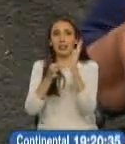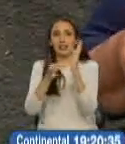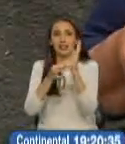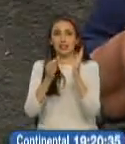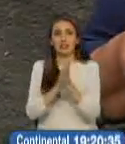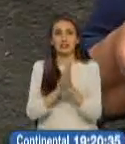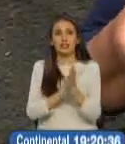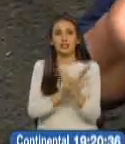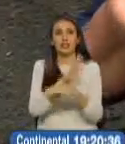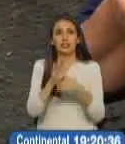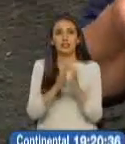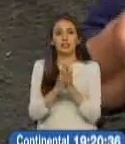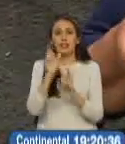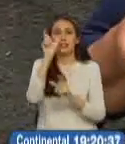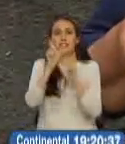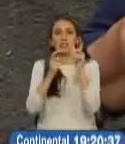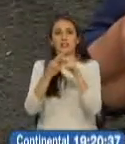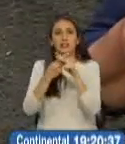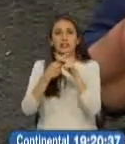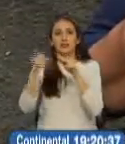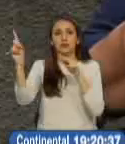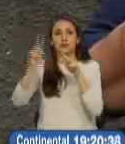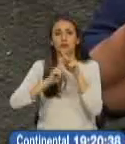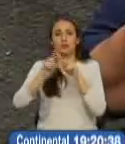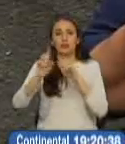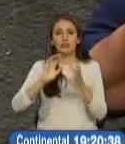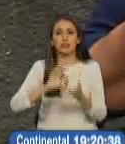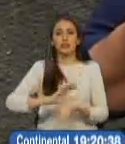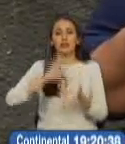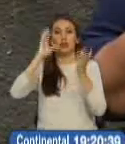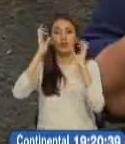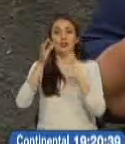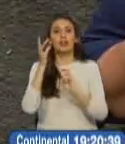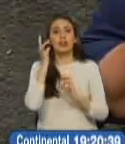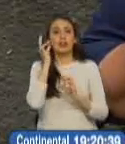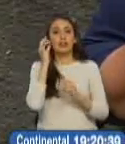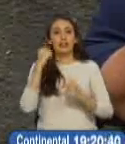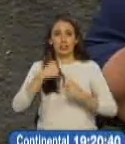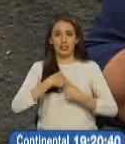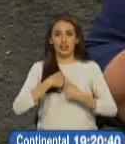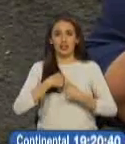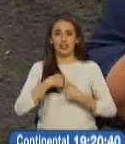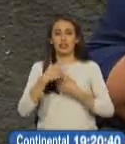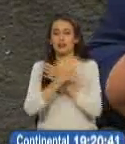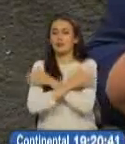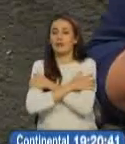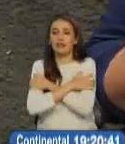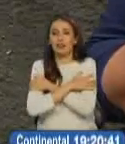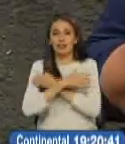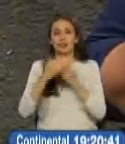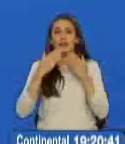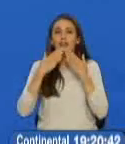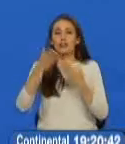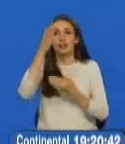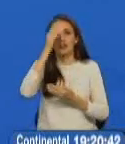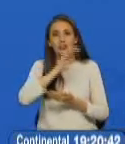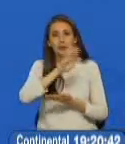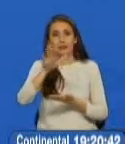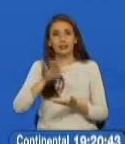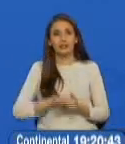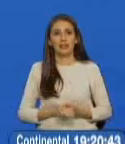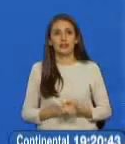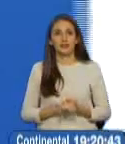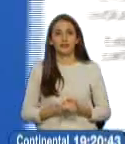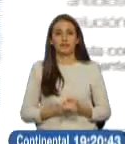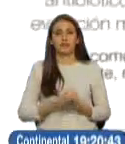los migrantes, de las mujeres de la Revolución Ciudadana, y de esta servidora que lo quiere con el alma. Dios le bendiga. En la tarde de este